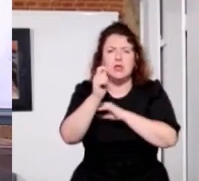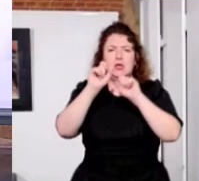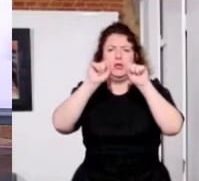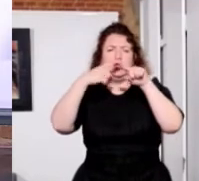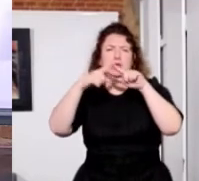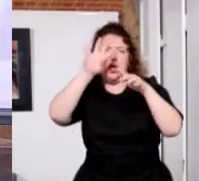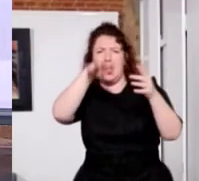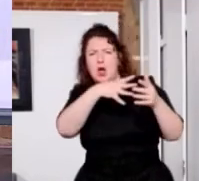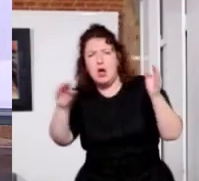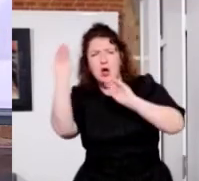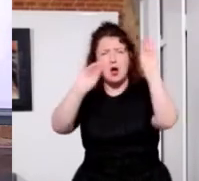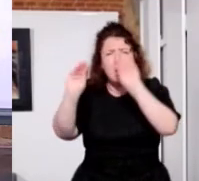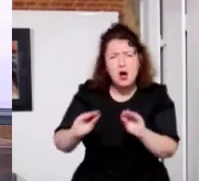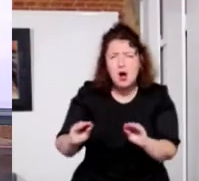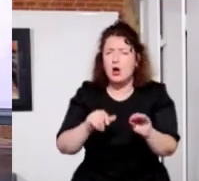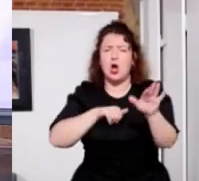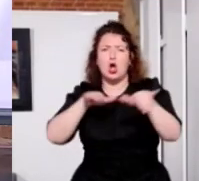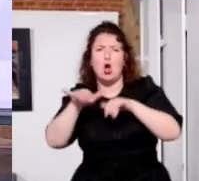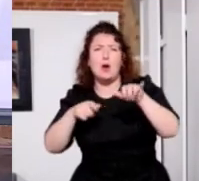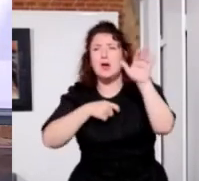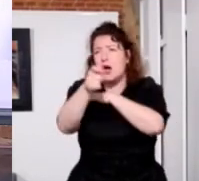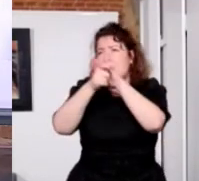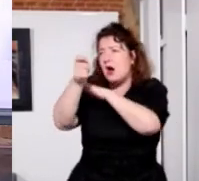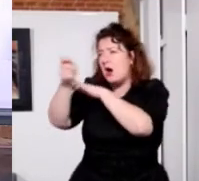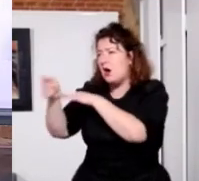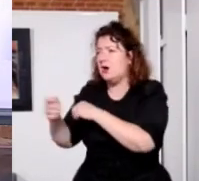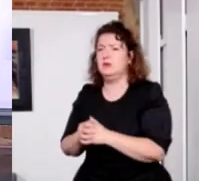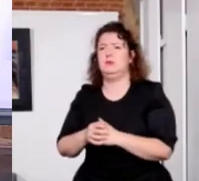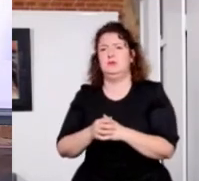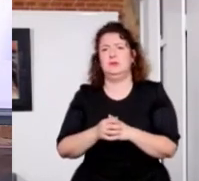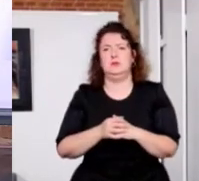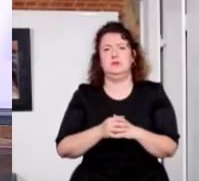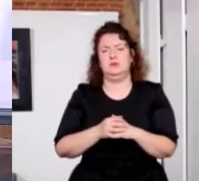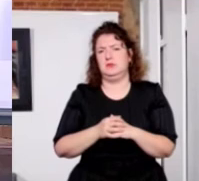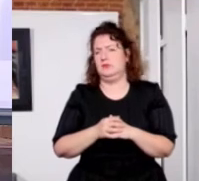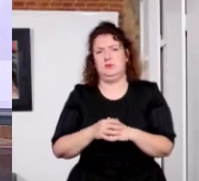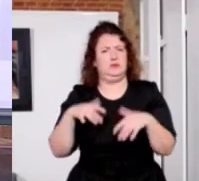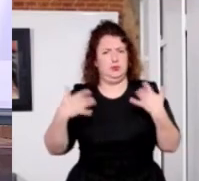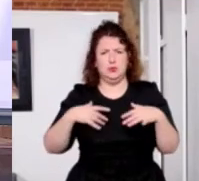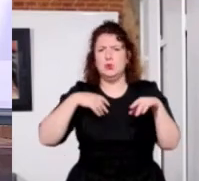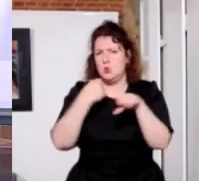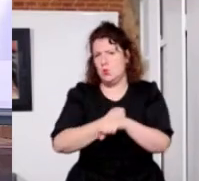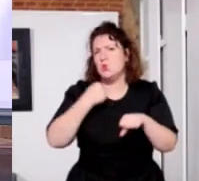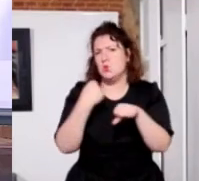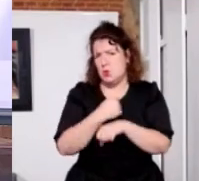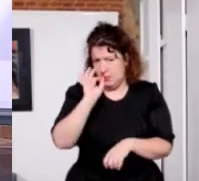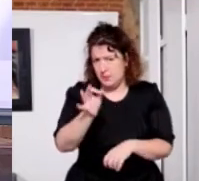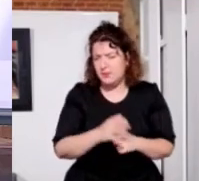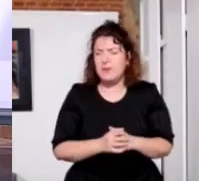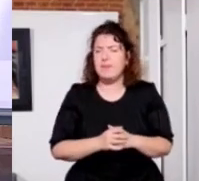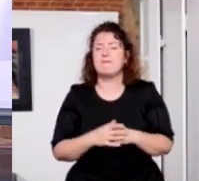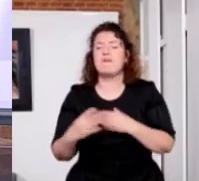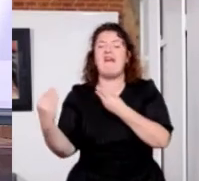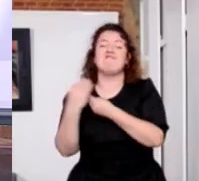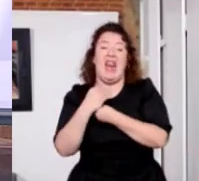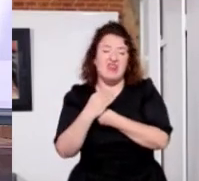la de convocatorias a las que nos presentamos, todo el trajín que lleva eso, ¿no? Hemos dicho financiación,